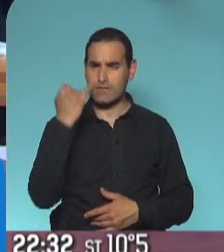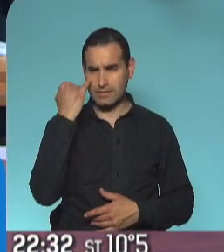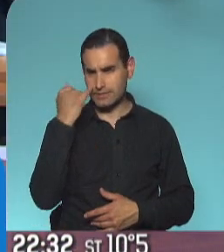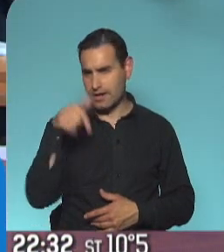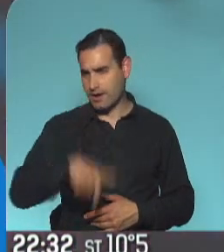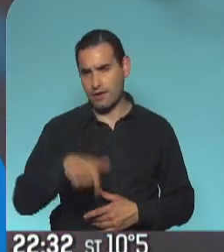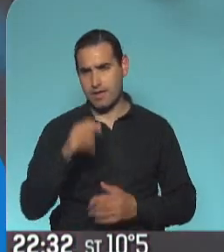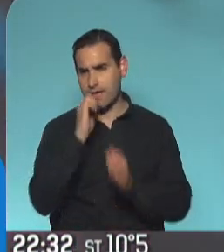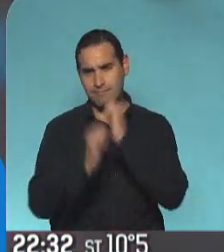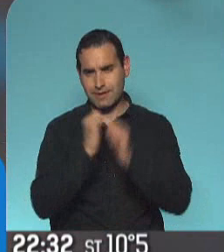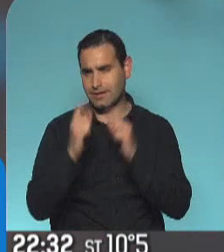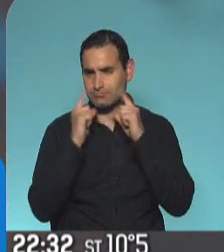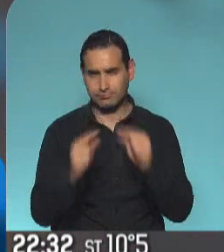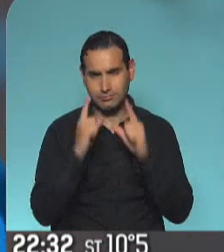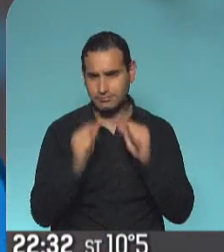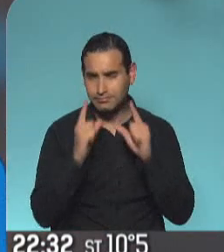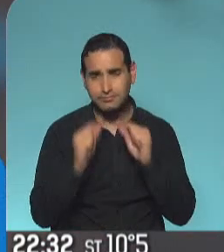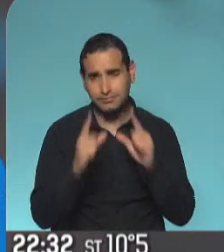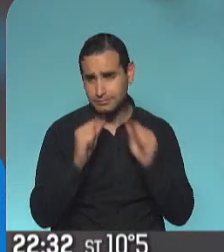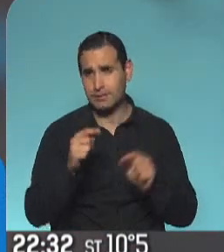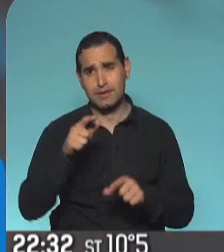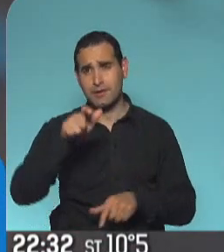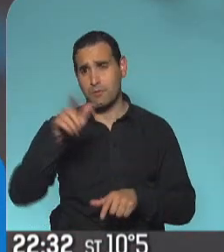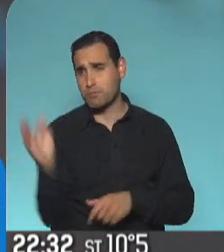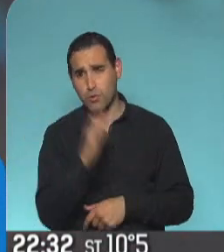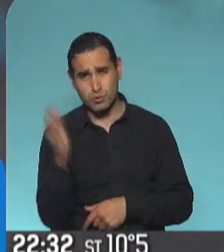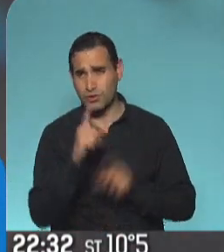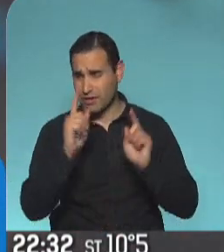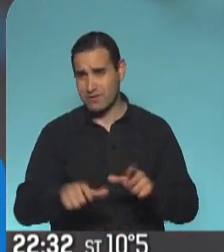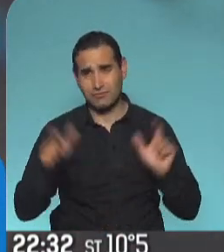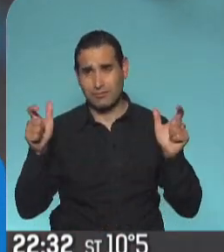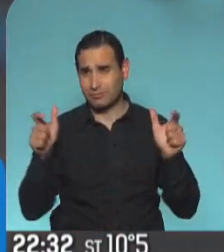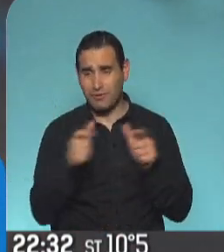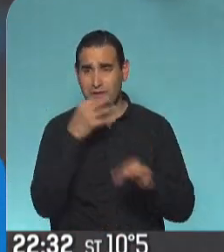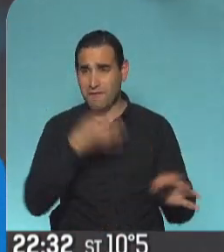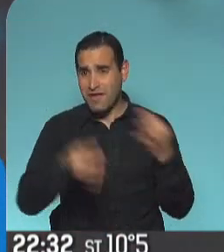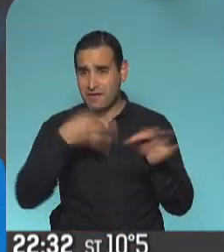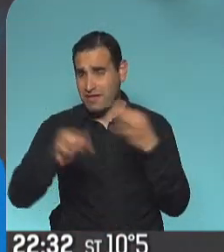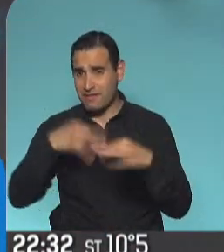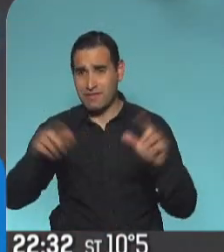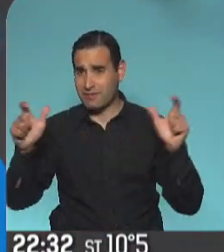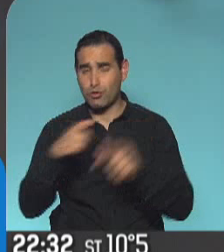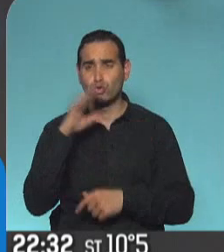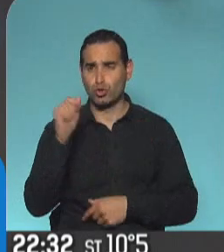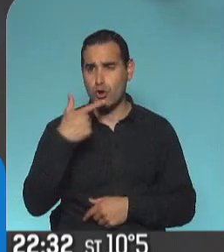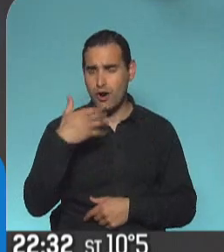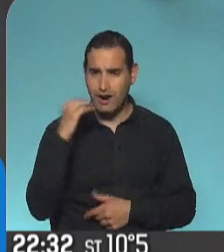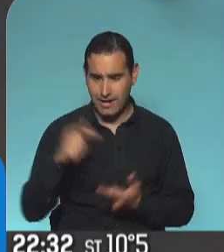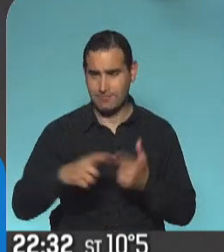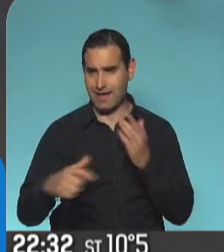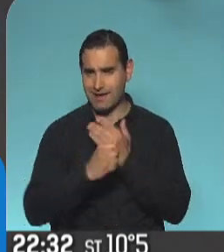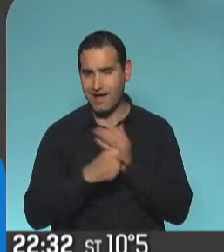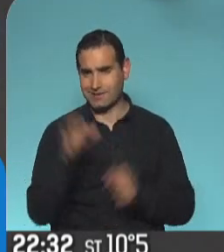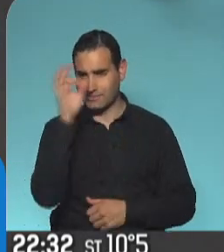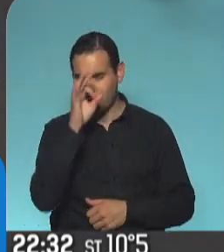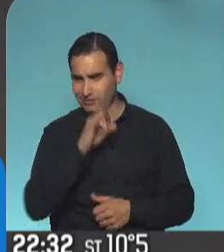quejando las compañías, se están quejando los productores por la reducción de las ventas de soja, de carne, de